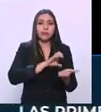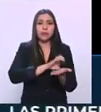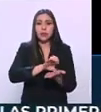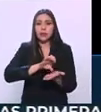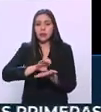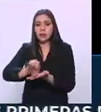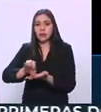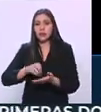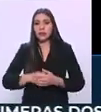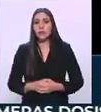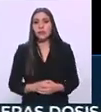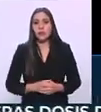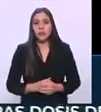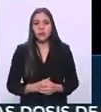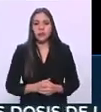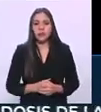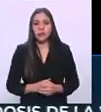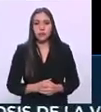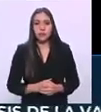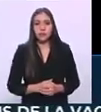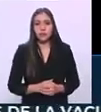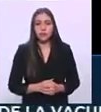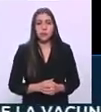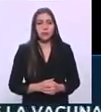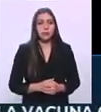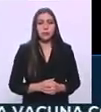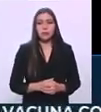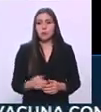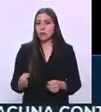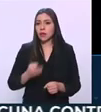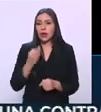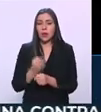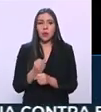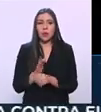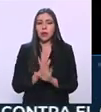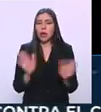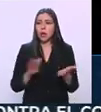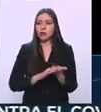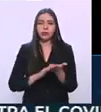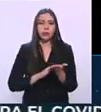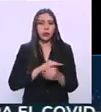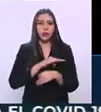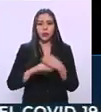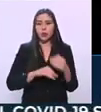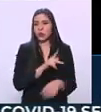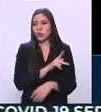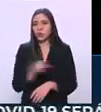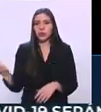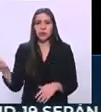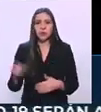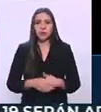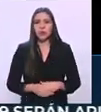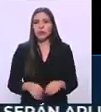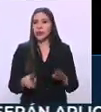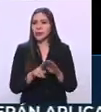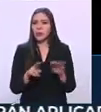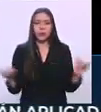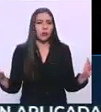18. No, ahorita ya no queda ninguno. Ninguno. Después de esa,